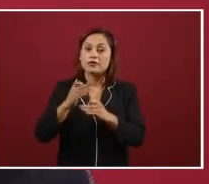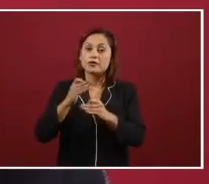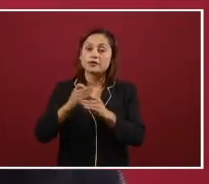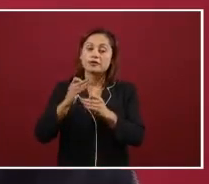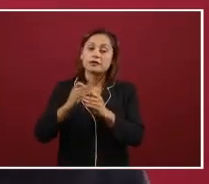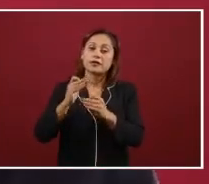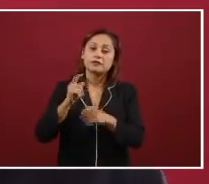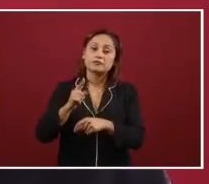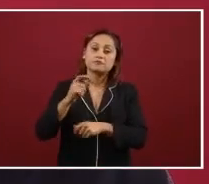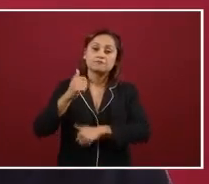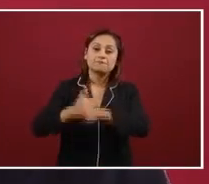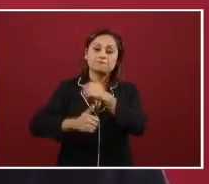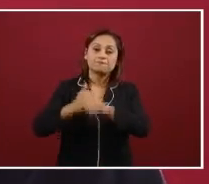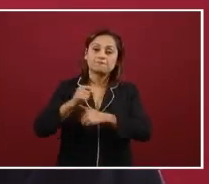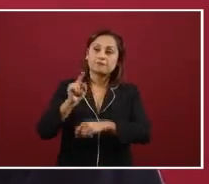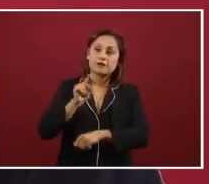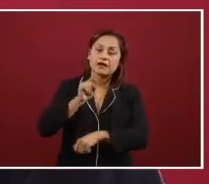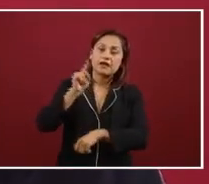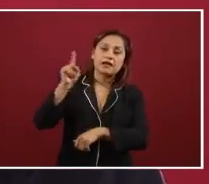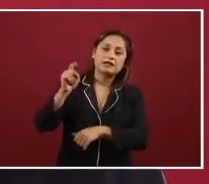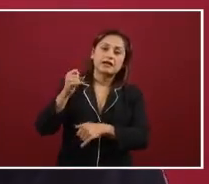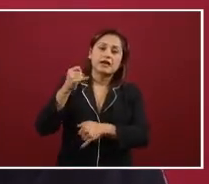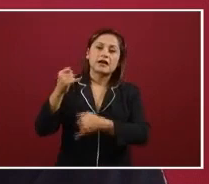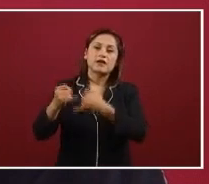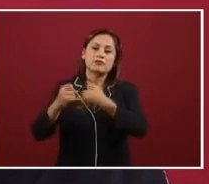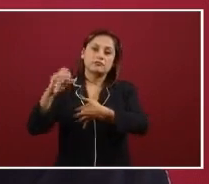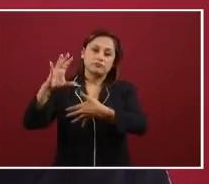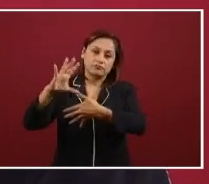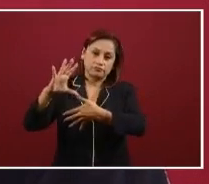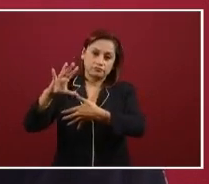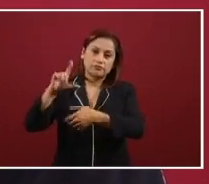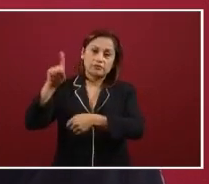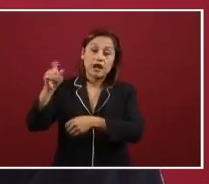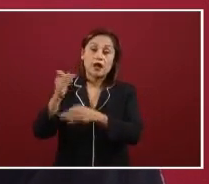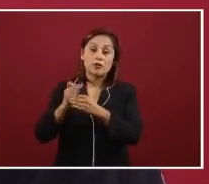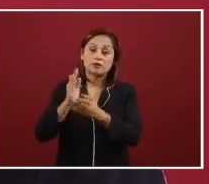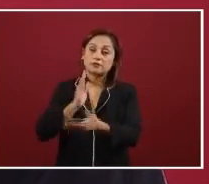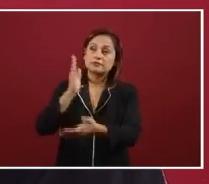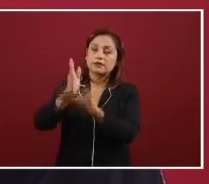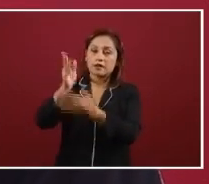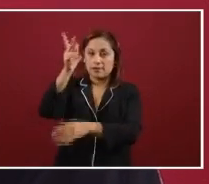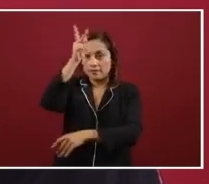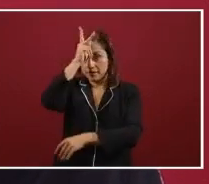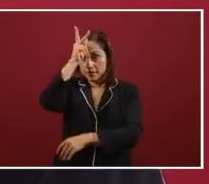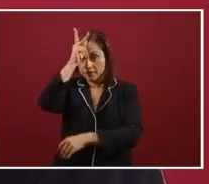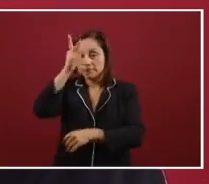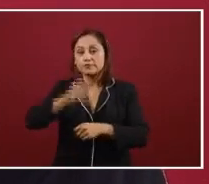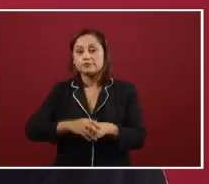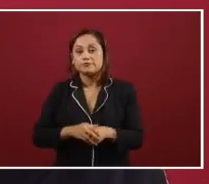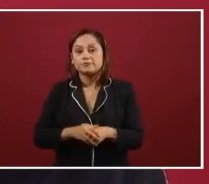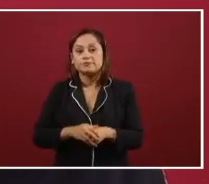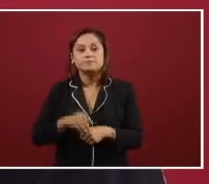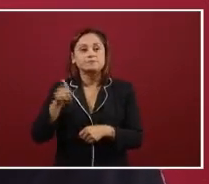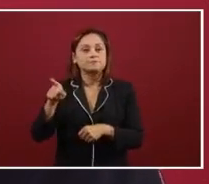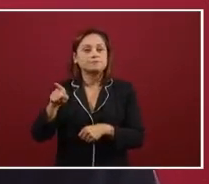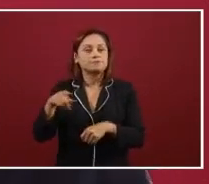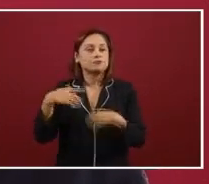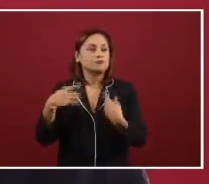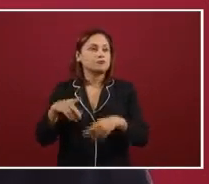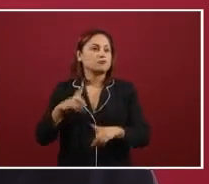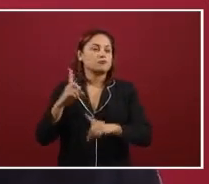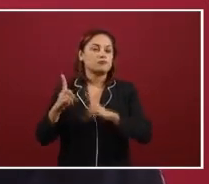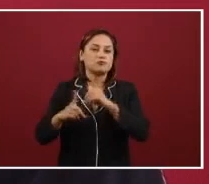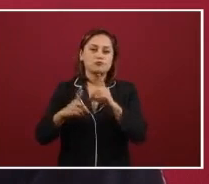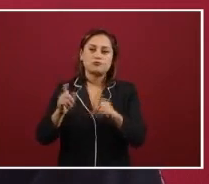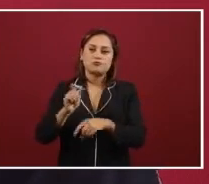participando en los Juegos Panamericanos, que están en Perú. Están haciendo una labor destacada